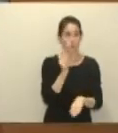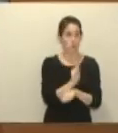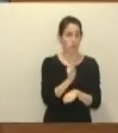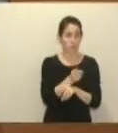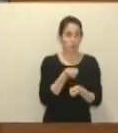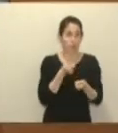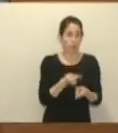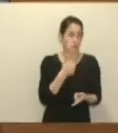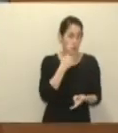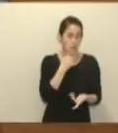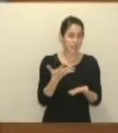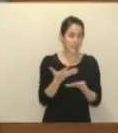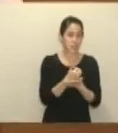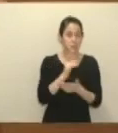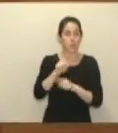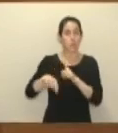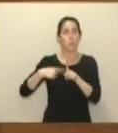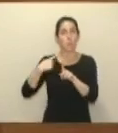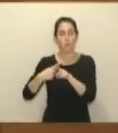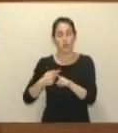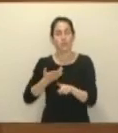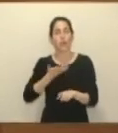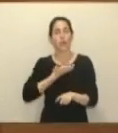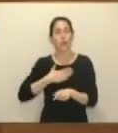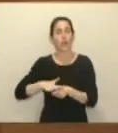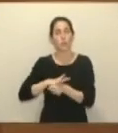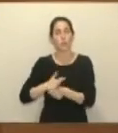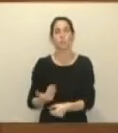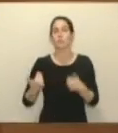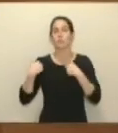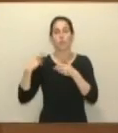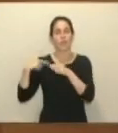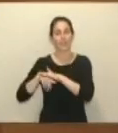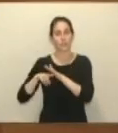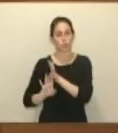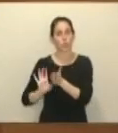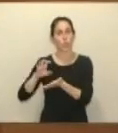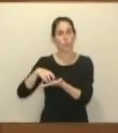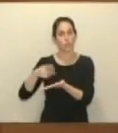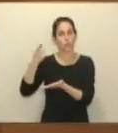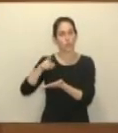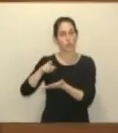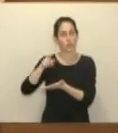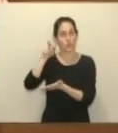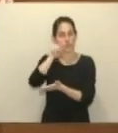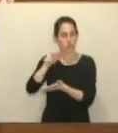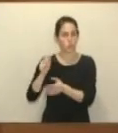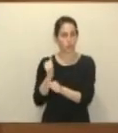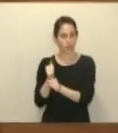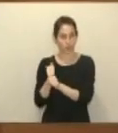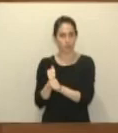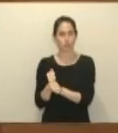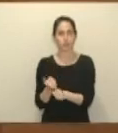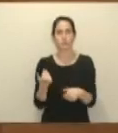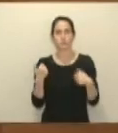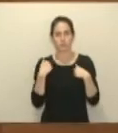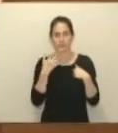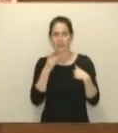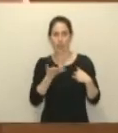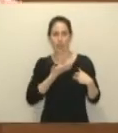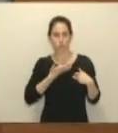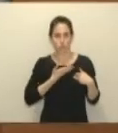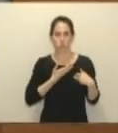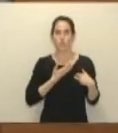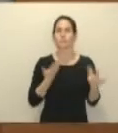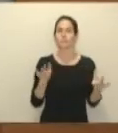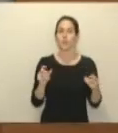gastos, y las corporaciones locales que se encargaban de la gestión de los centros y del personal. Este modelo